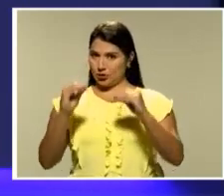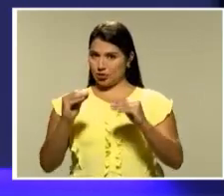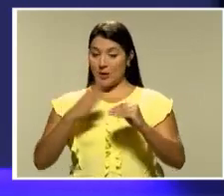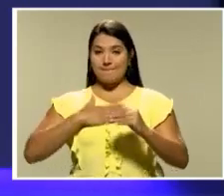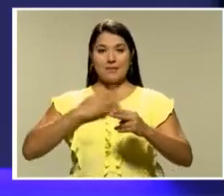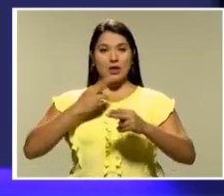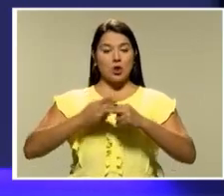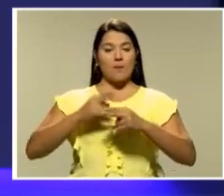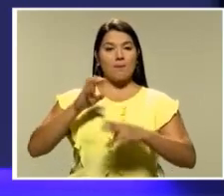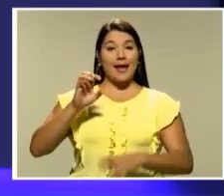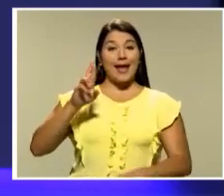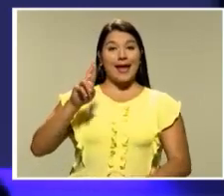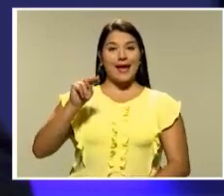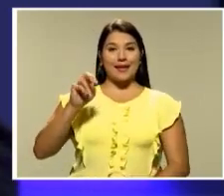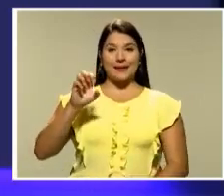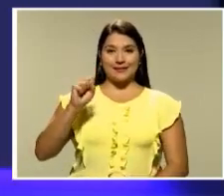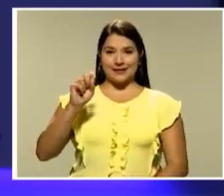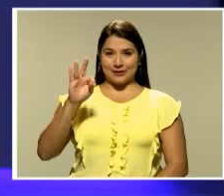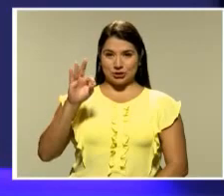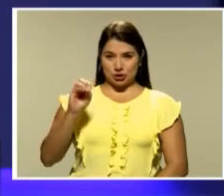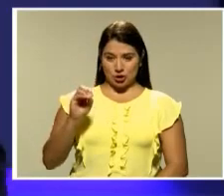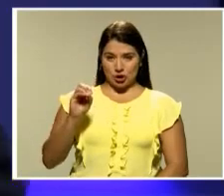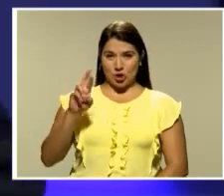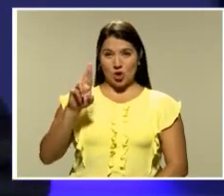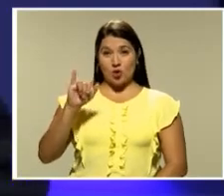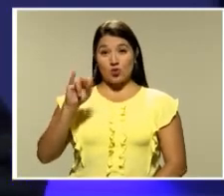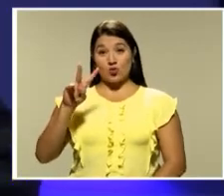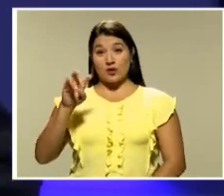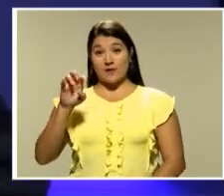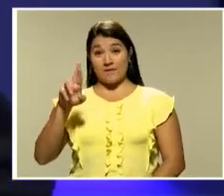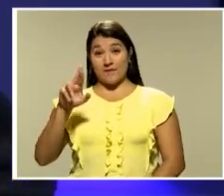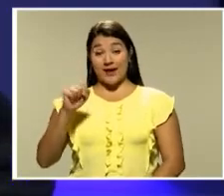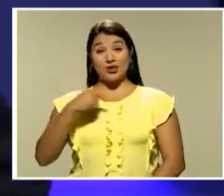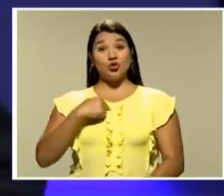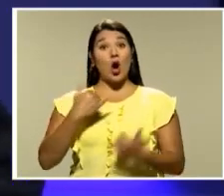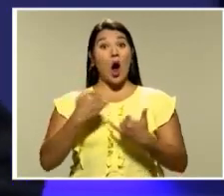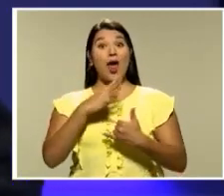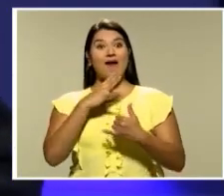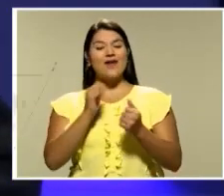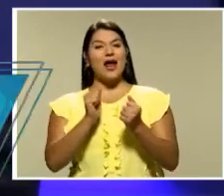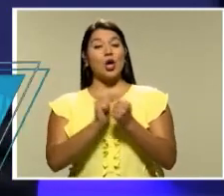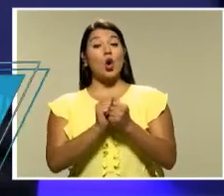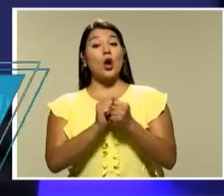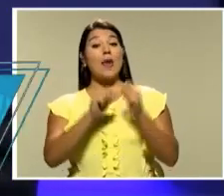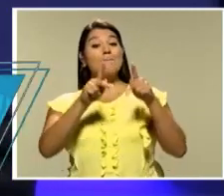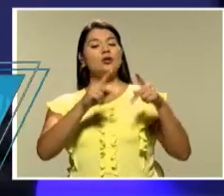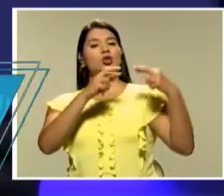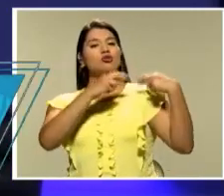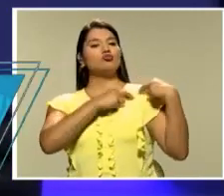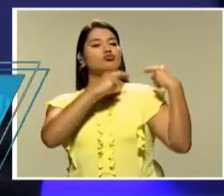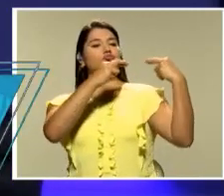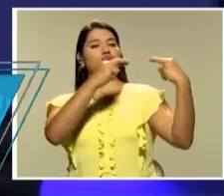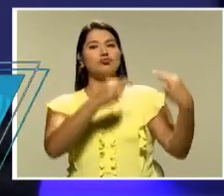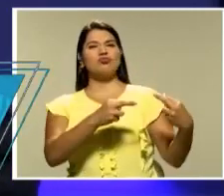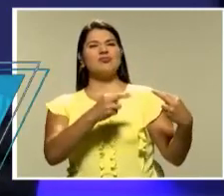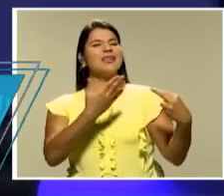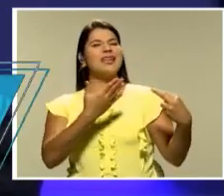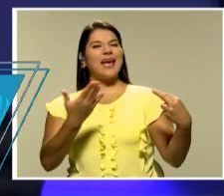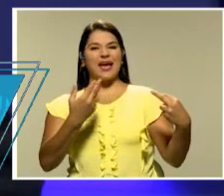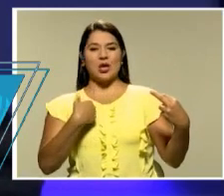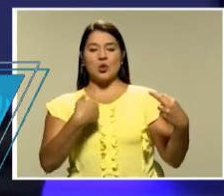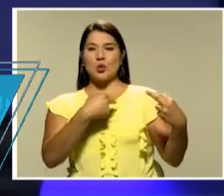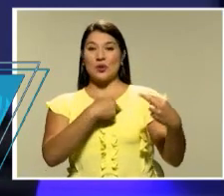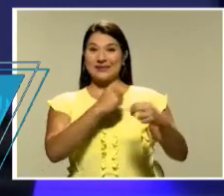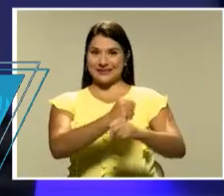soy Ernesto Rivera y voy a conversar ahora con el funcionario al que le delegamos nada menos que una parte de nuestra